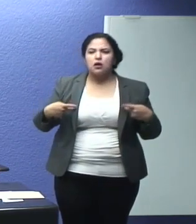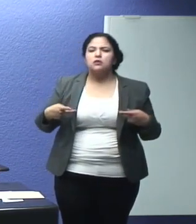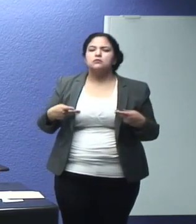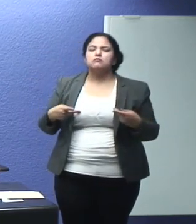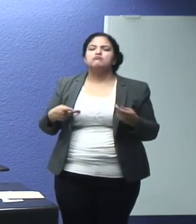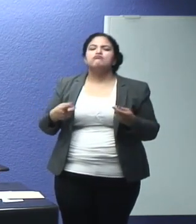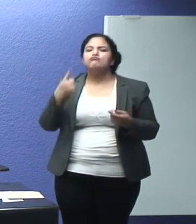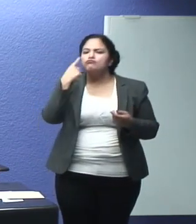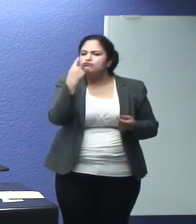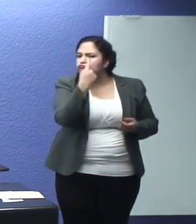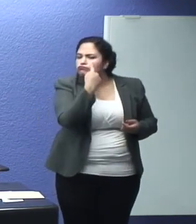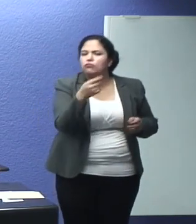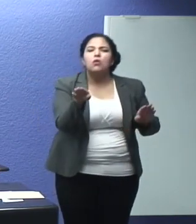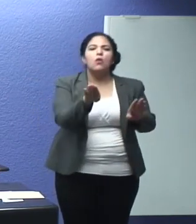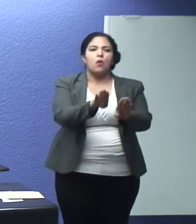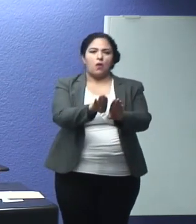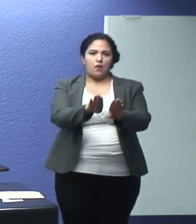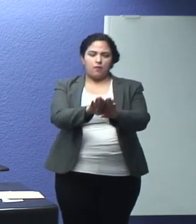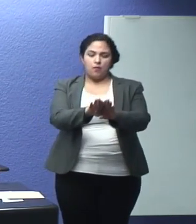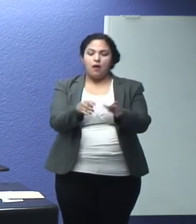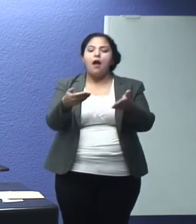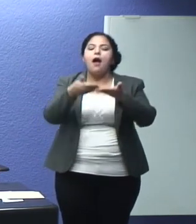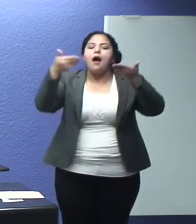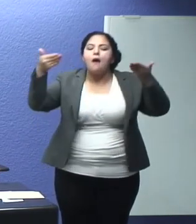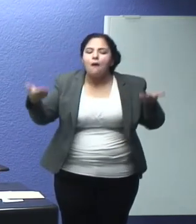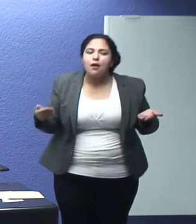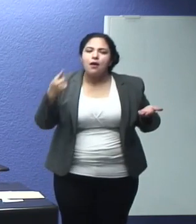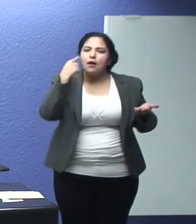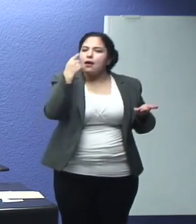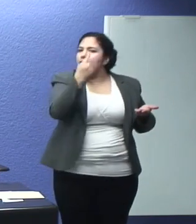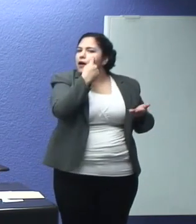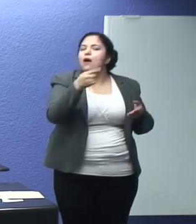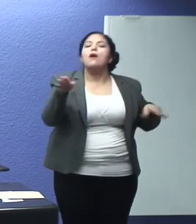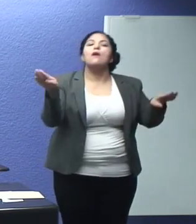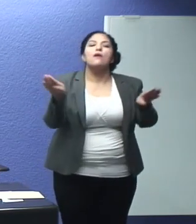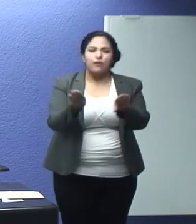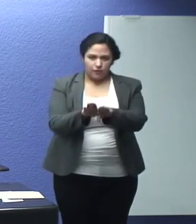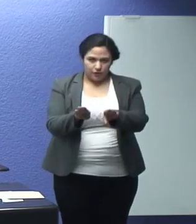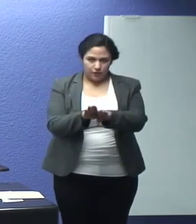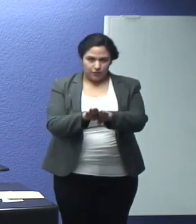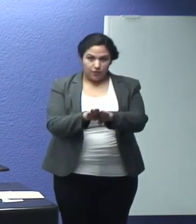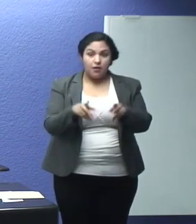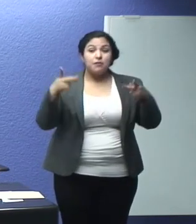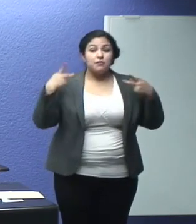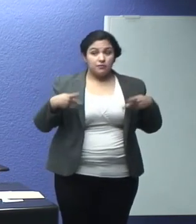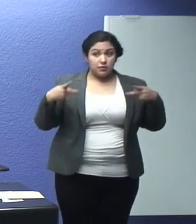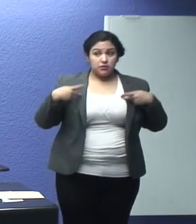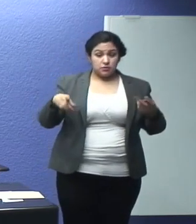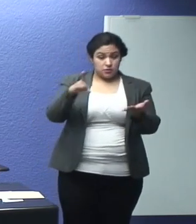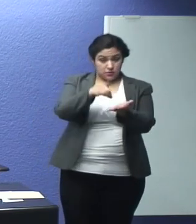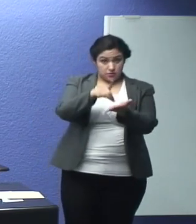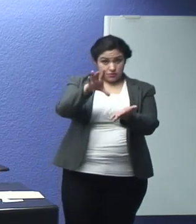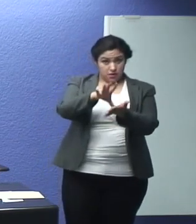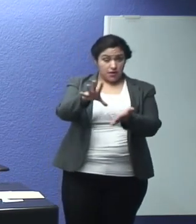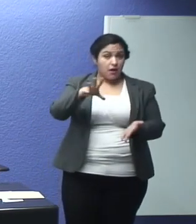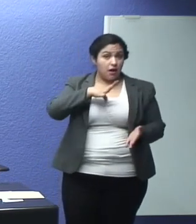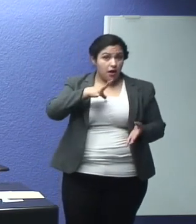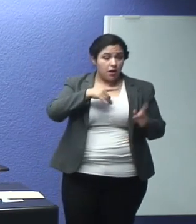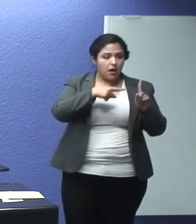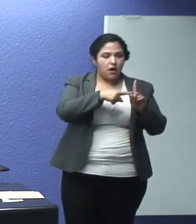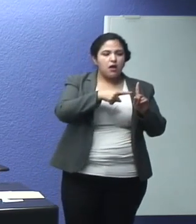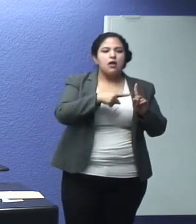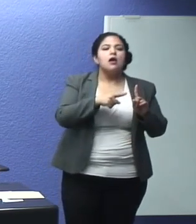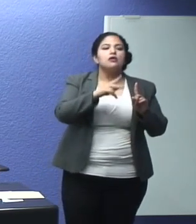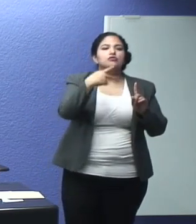que nos va a permitir tomar conciencia de cuál es el contexto de vida que enfrentan las personas con discapacidad. Y en segundo